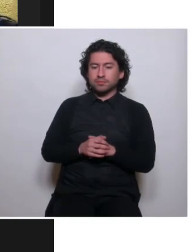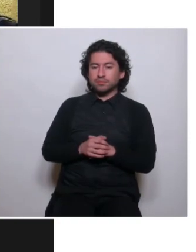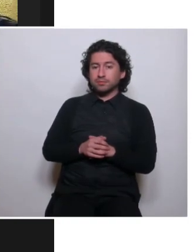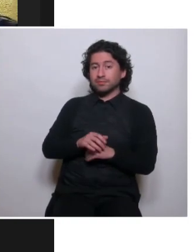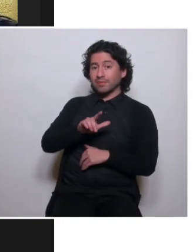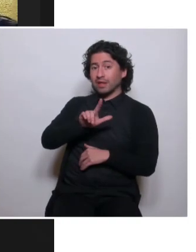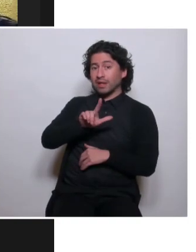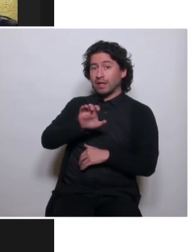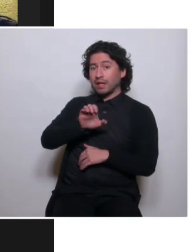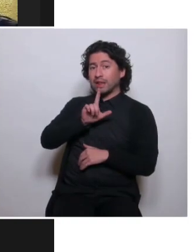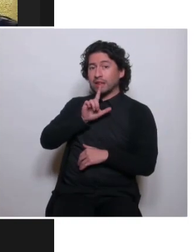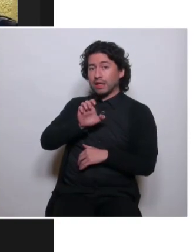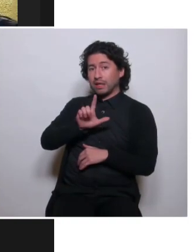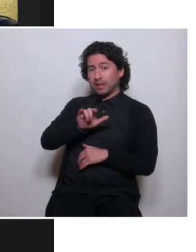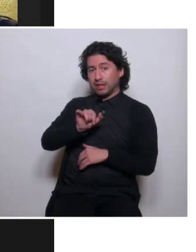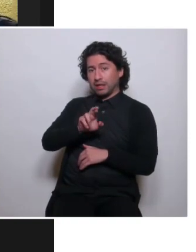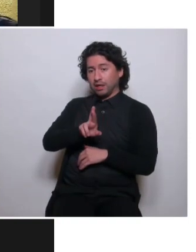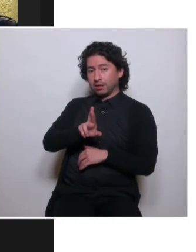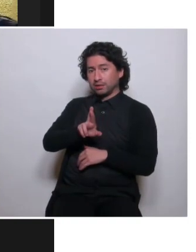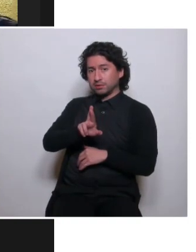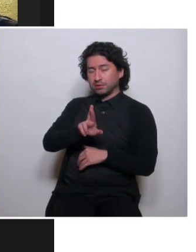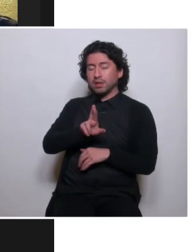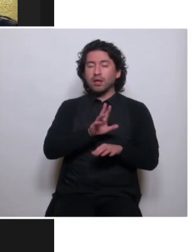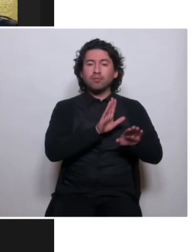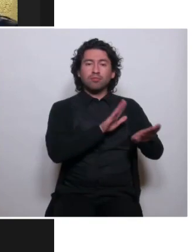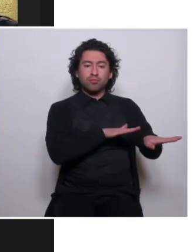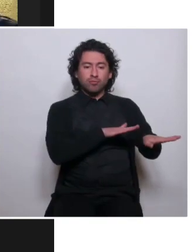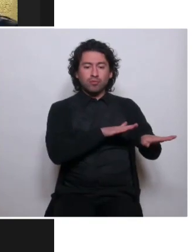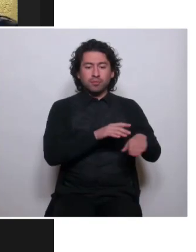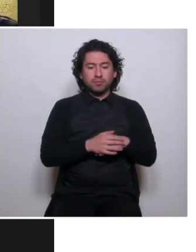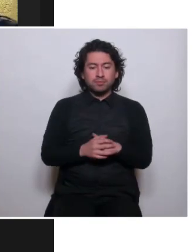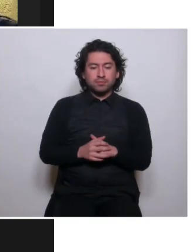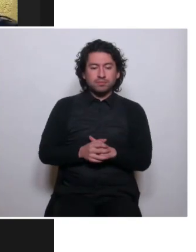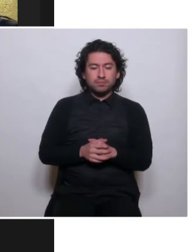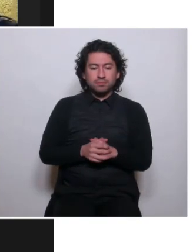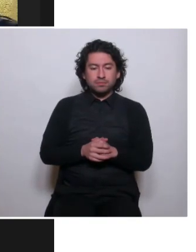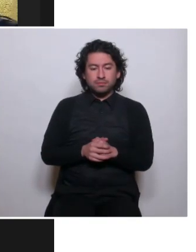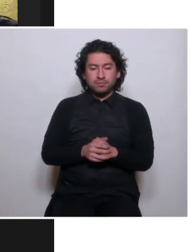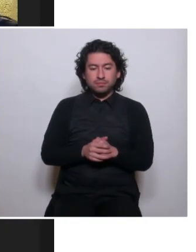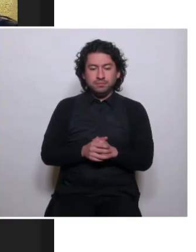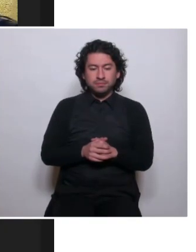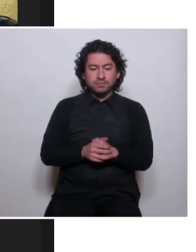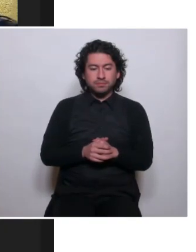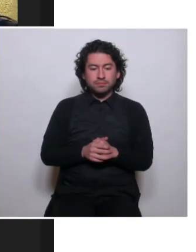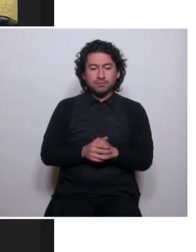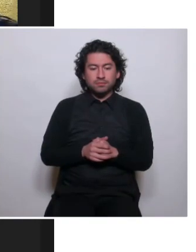Señora Margarita Letelier. A favor, señor secretario.